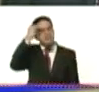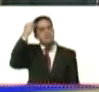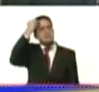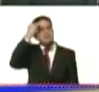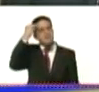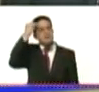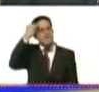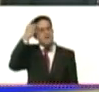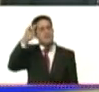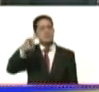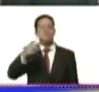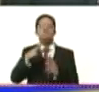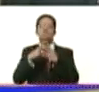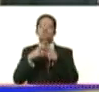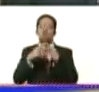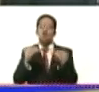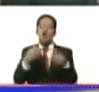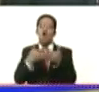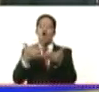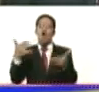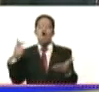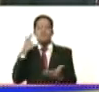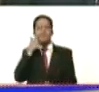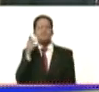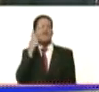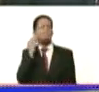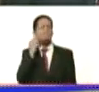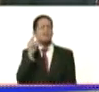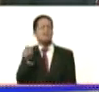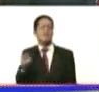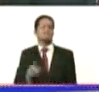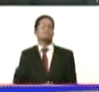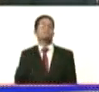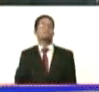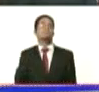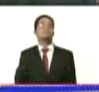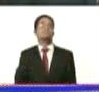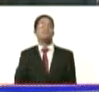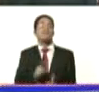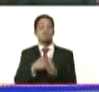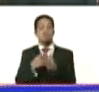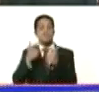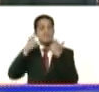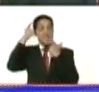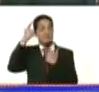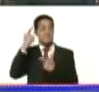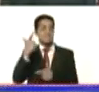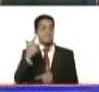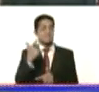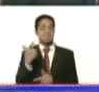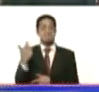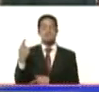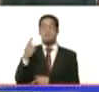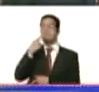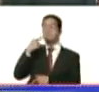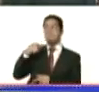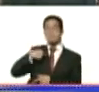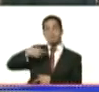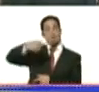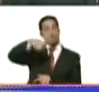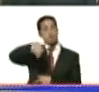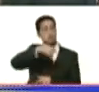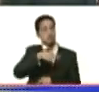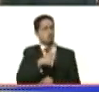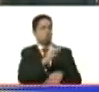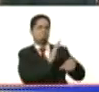todo lo vivido, todo lo acontecido. Y nos dijo, muchachos, muchachas, nos